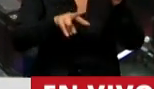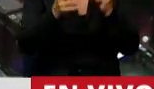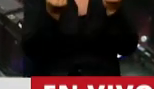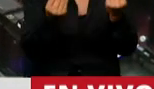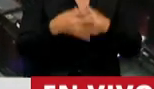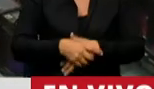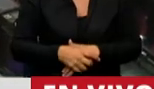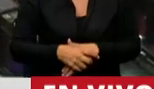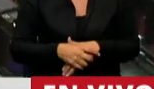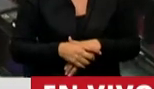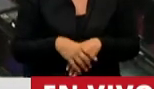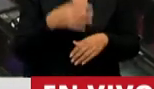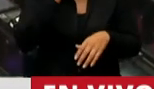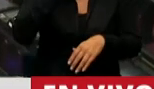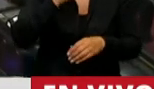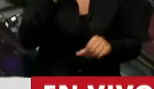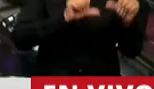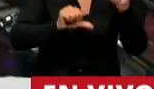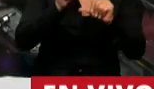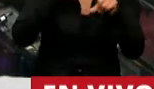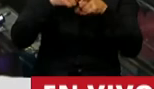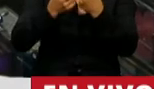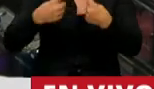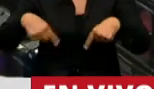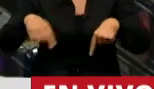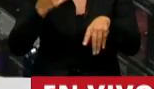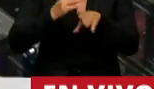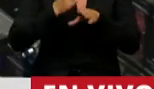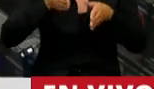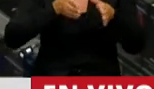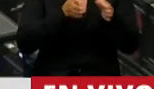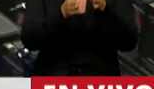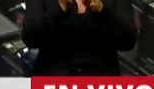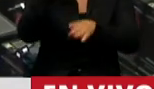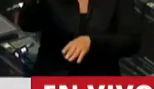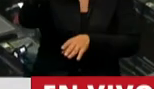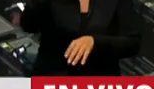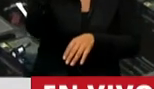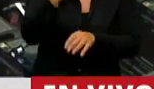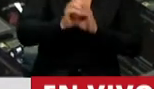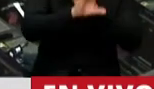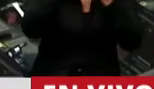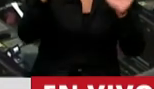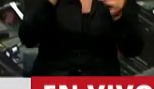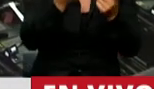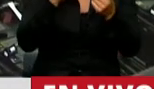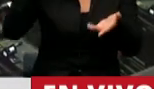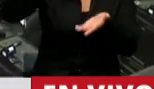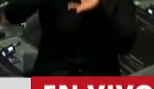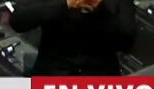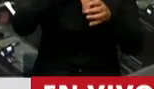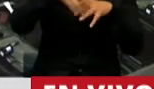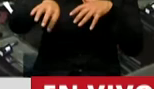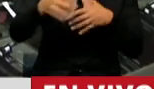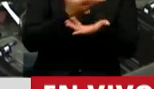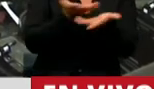Porque para que realmente la ciencia y la tecnología tenga un horizonte de largo plazo, no solamente hace falta la inversión del sector público,